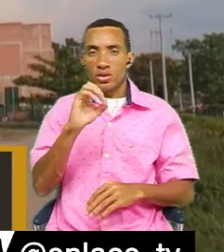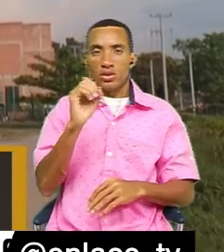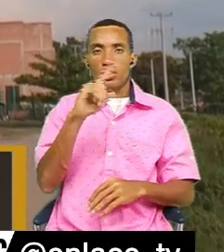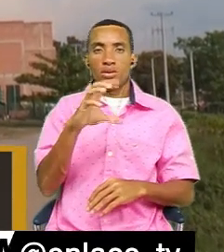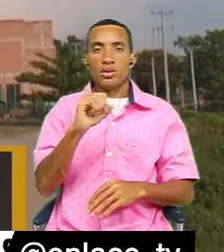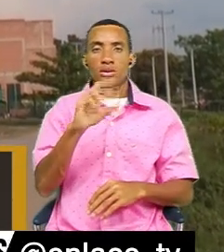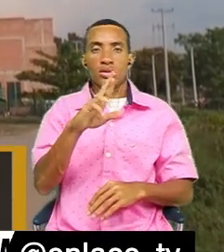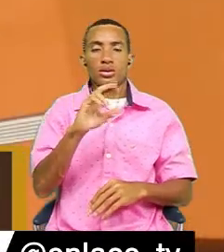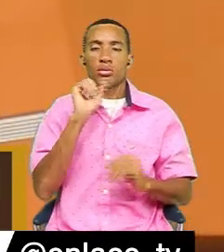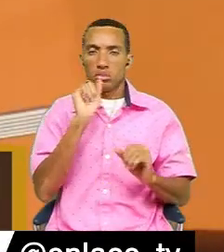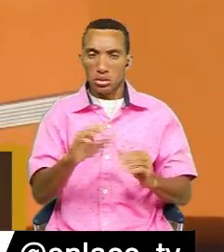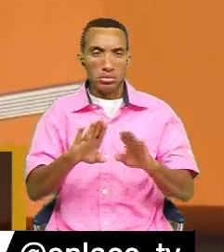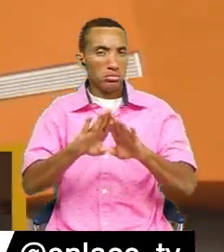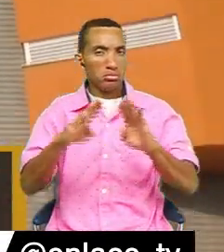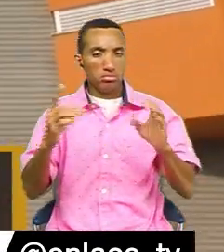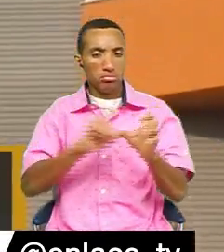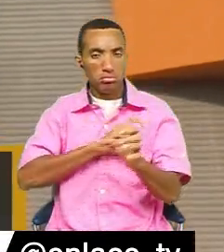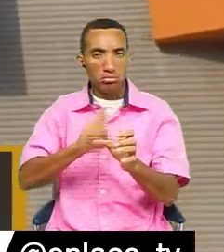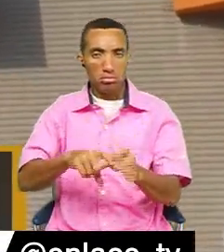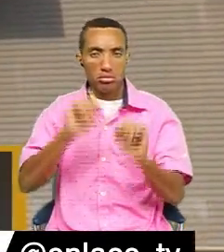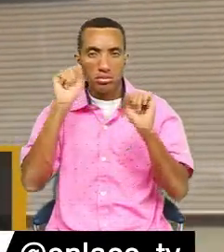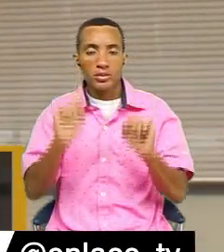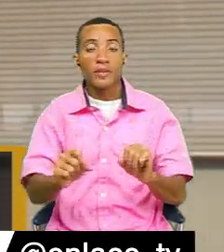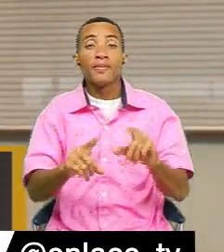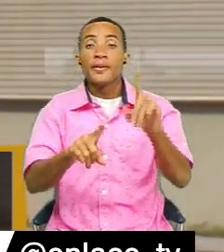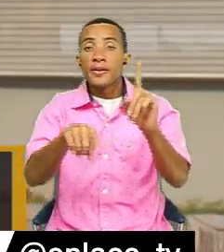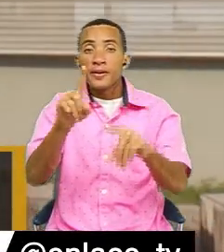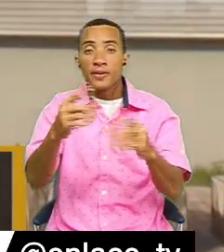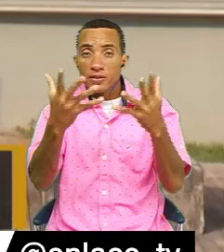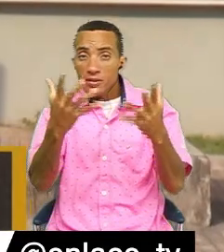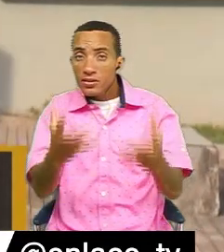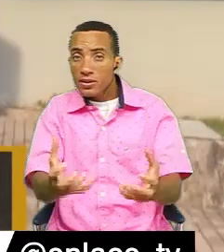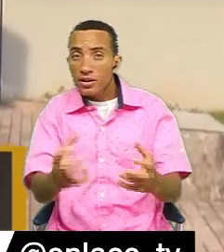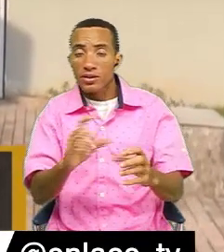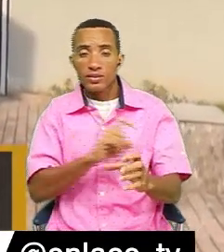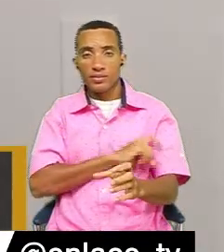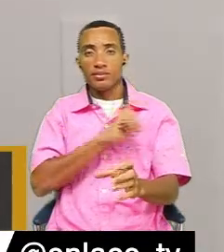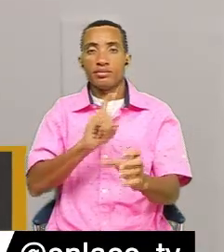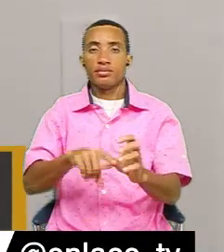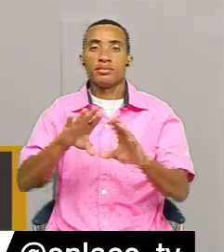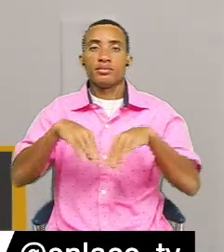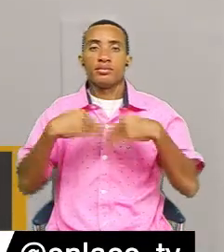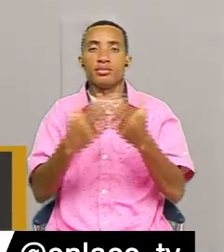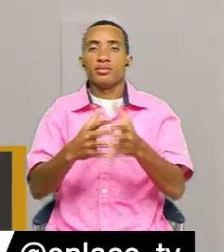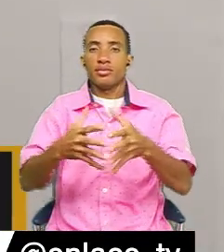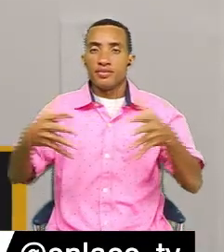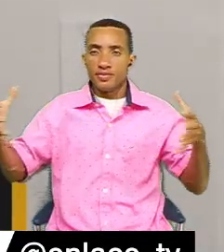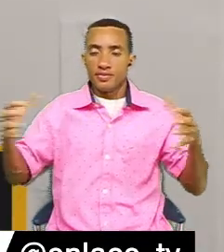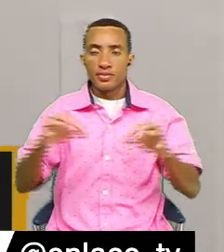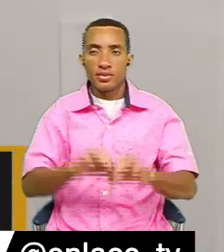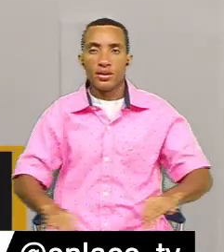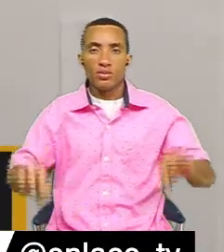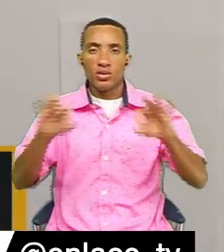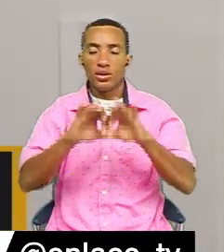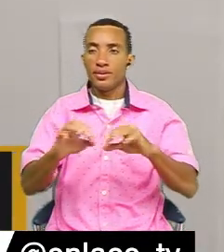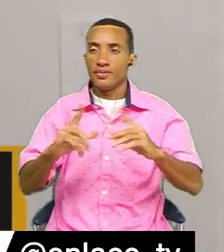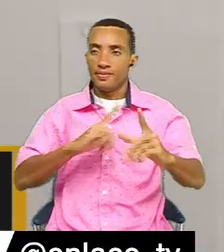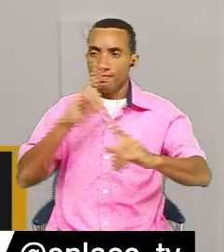aún están abiertas las inscripciones también para aquellos sectores que quieran ser parte de este megacolegio. Mire, es muy importante que los